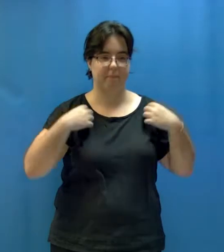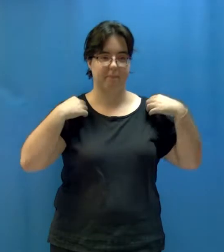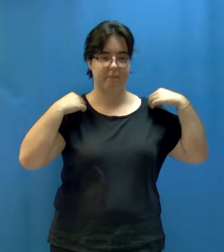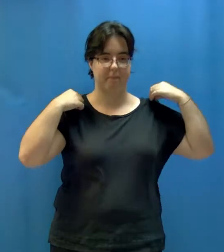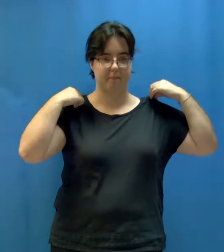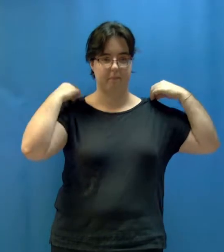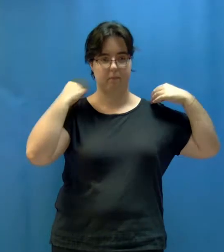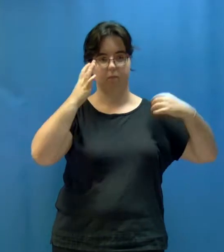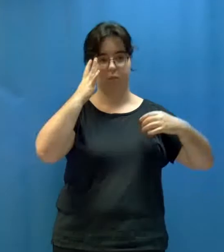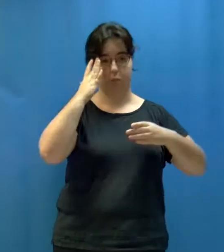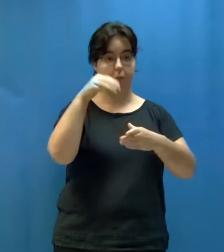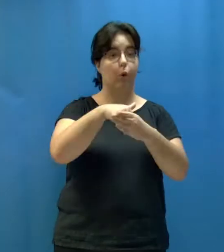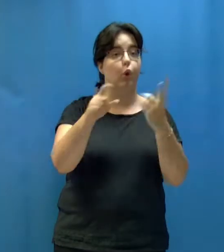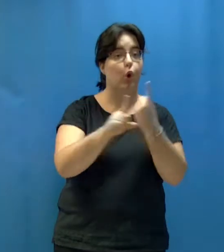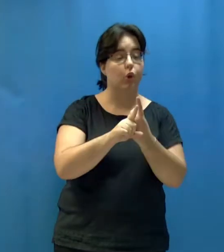¿Votos en contra?